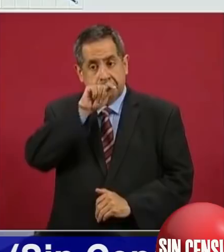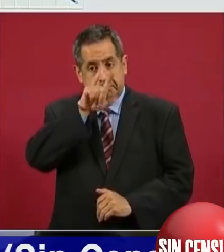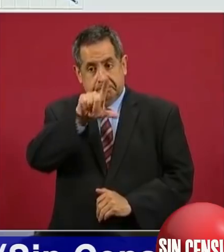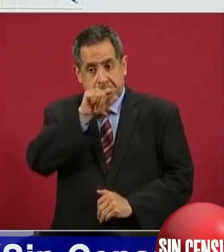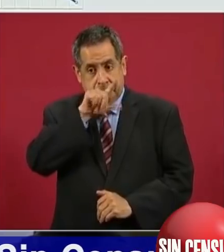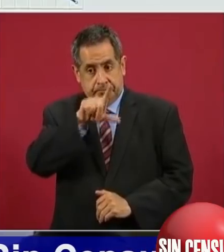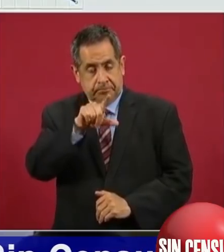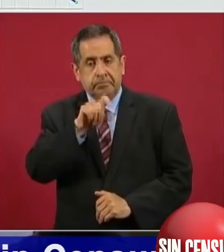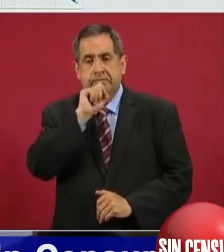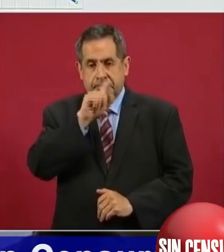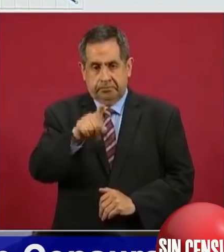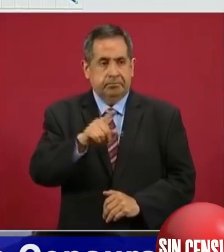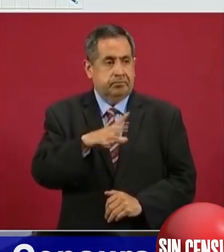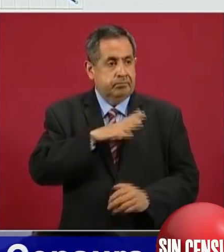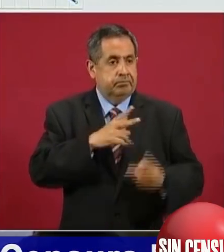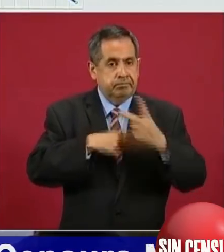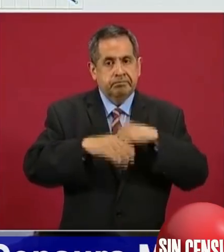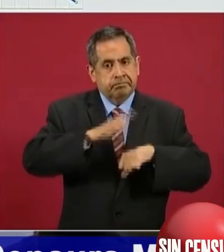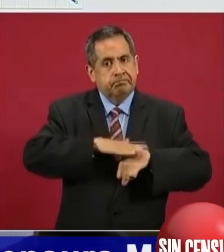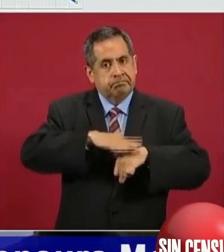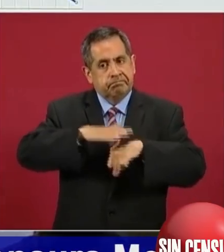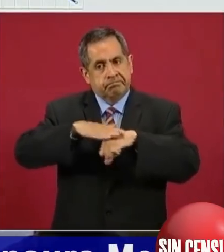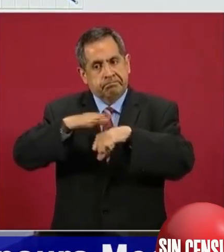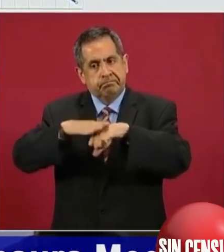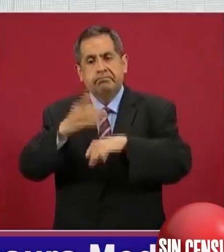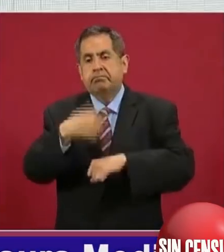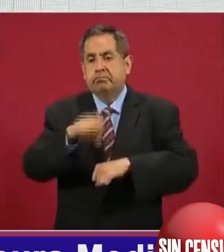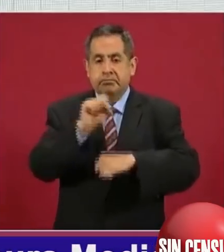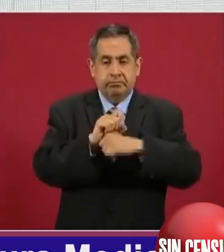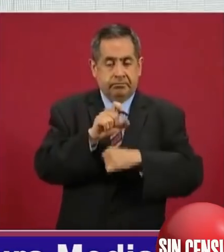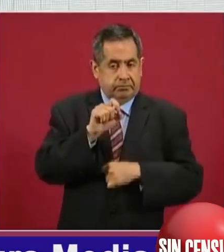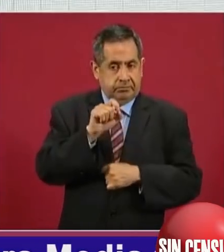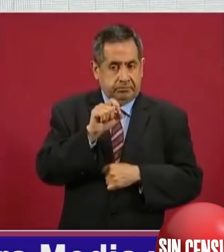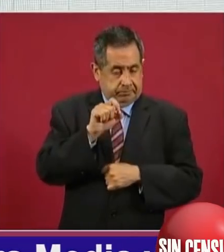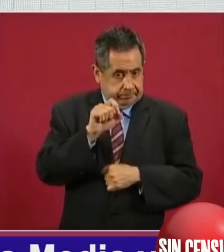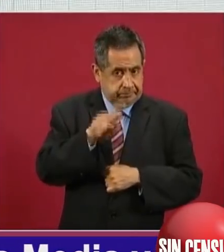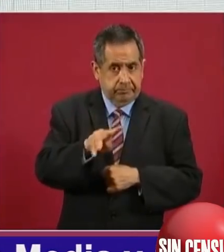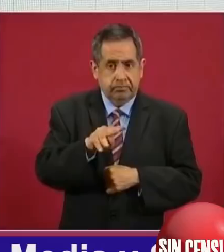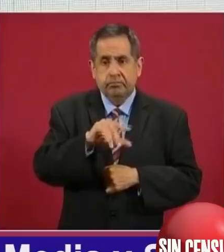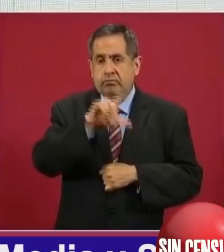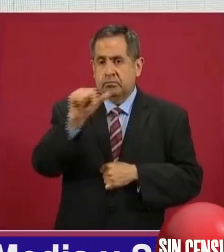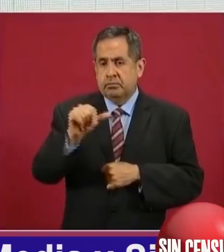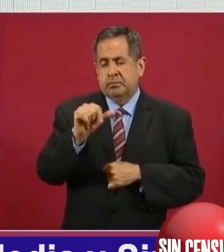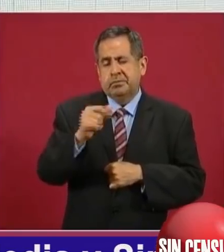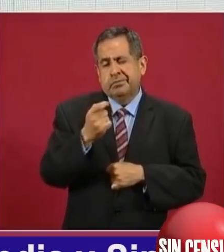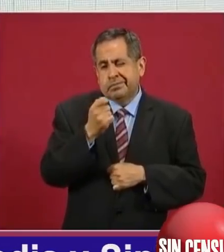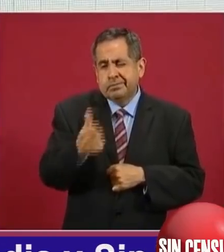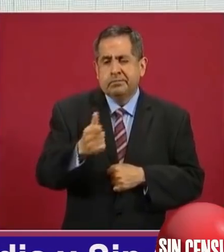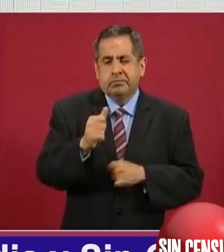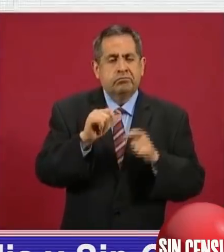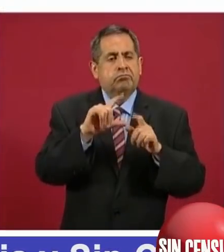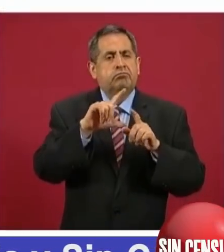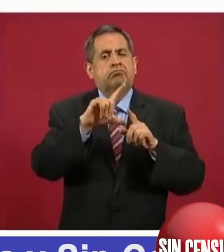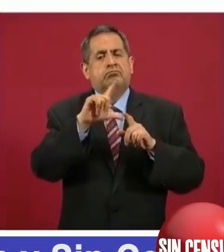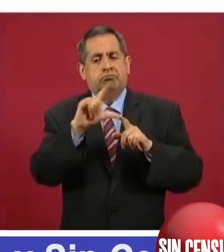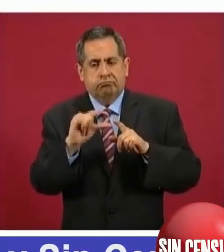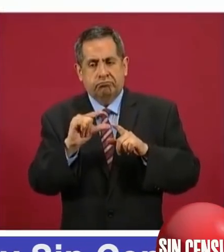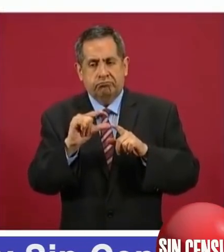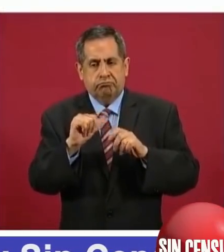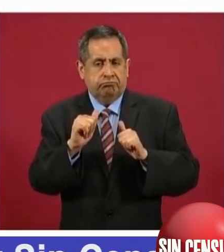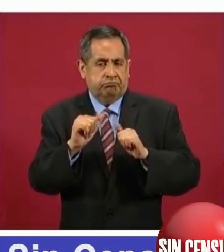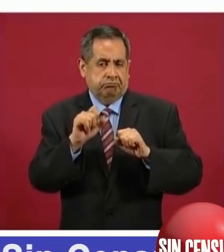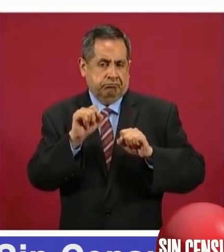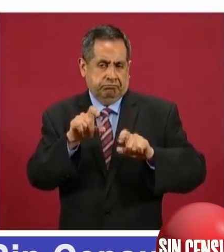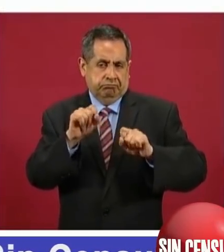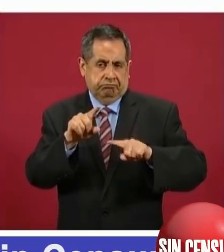también tuvimos un patrón de ascenso hasta llegar a la semana 29, después tuvo una meseta, es decir, un periodo de estancamiento